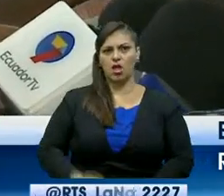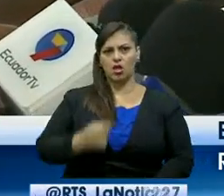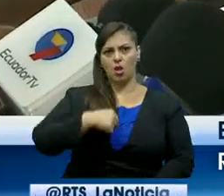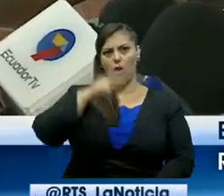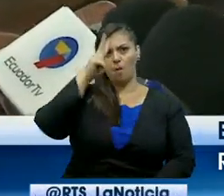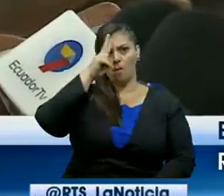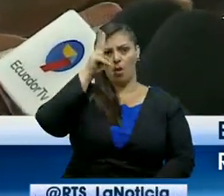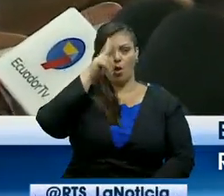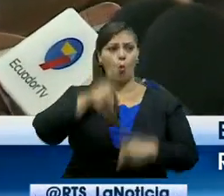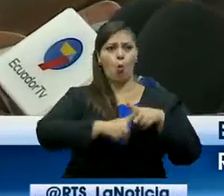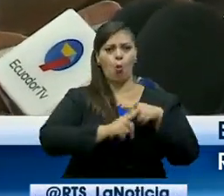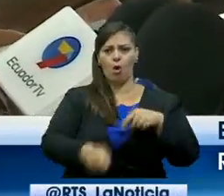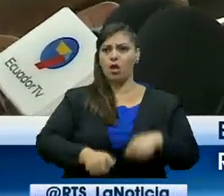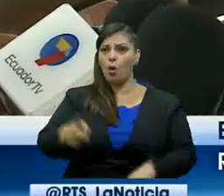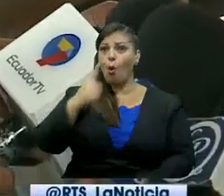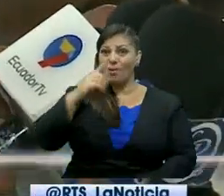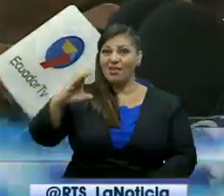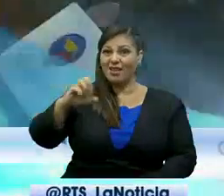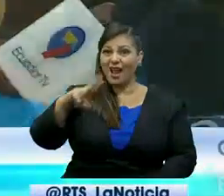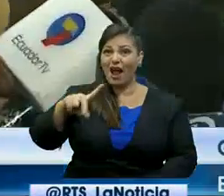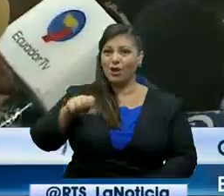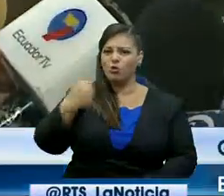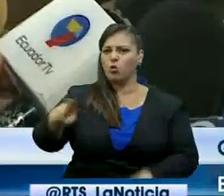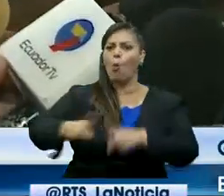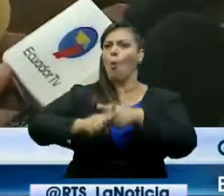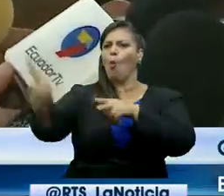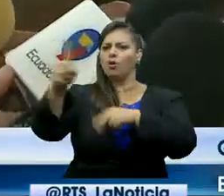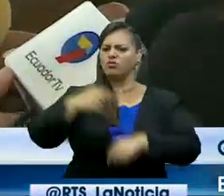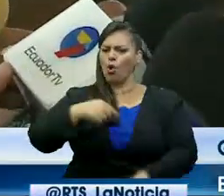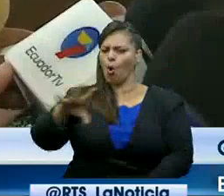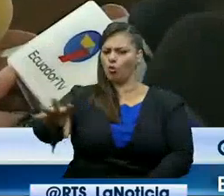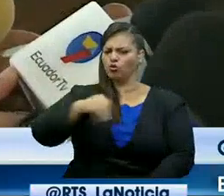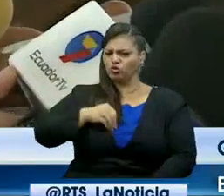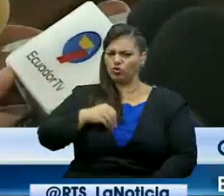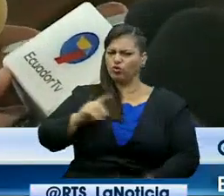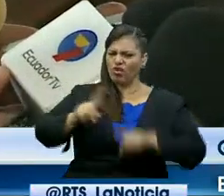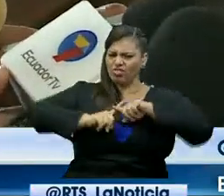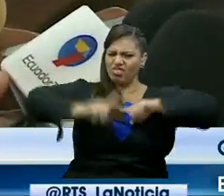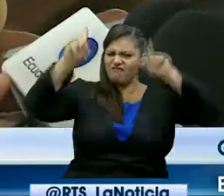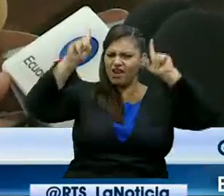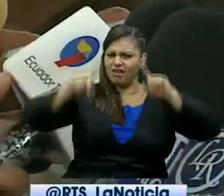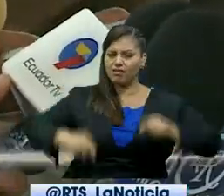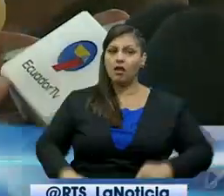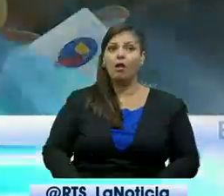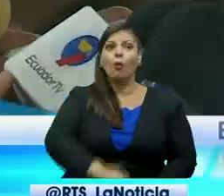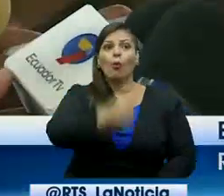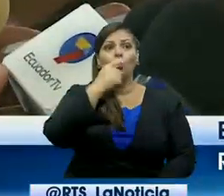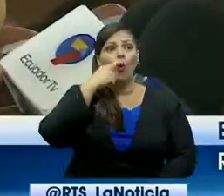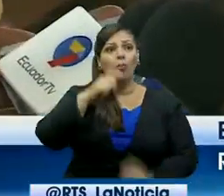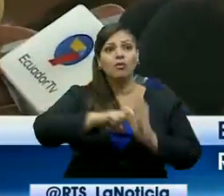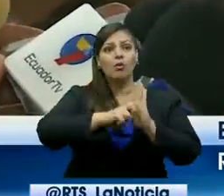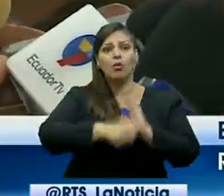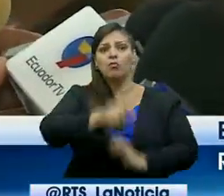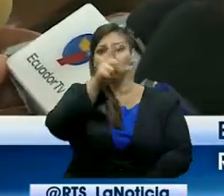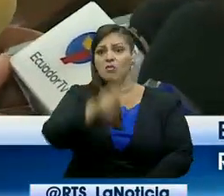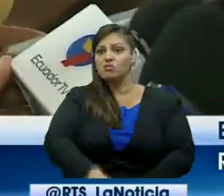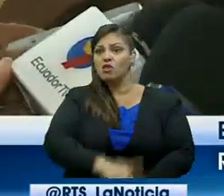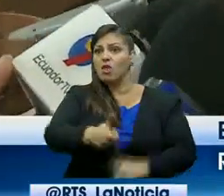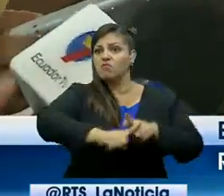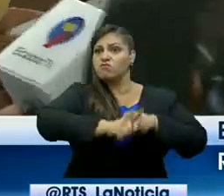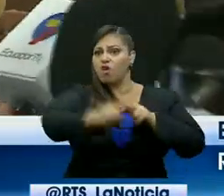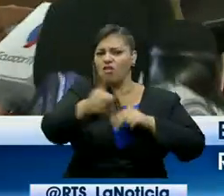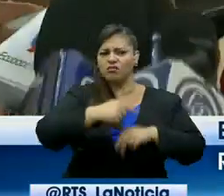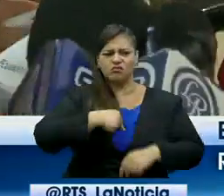salir volando, no soy el Contralor Poli, no soy Pedro Delgado. Por favor. ¿Se